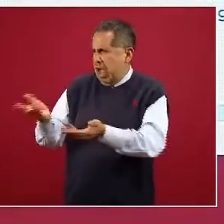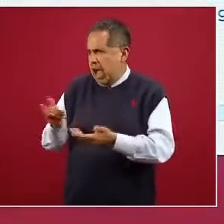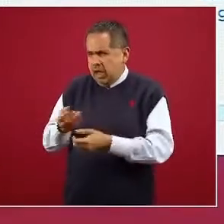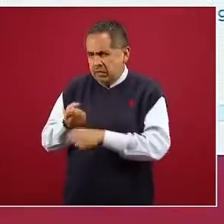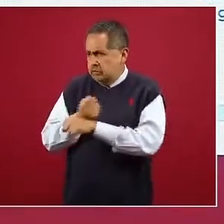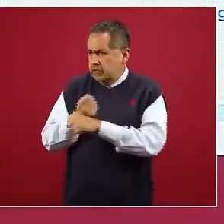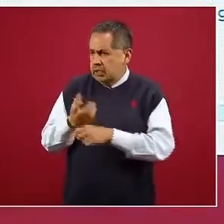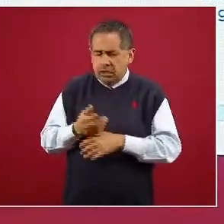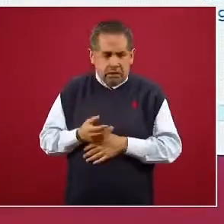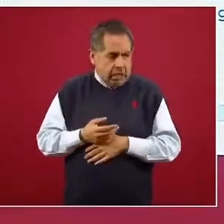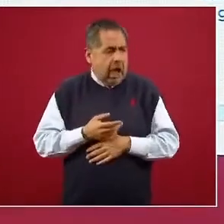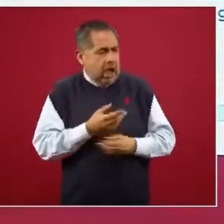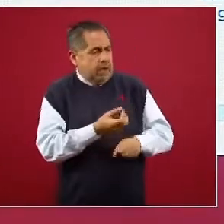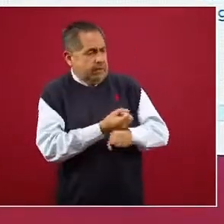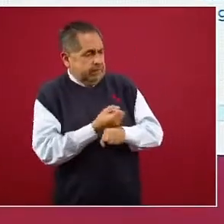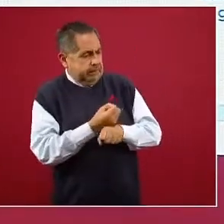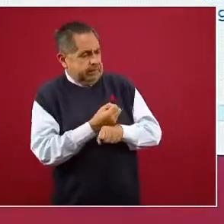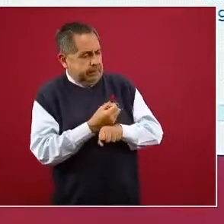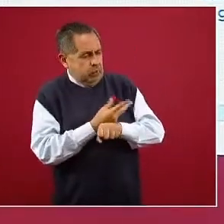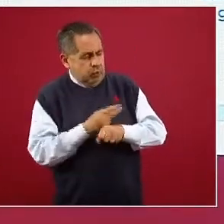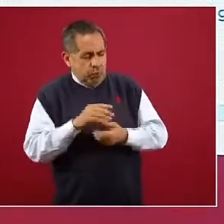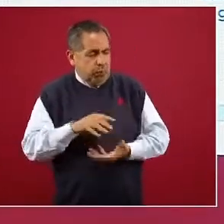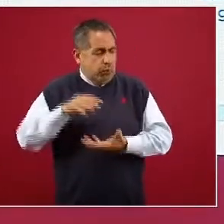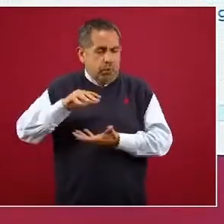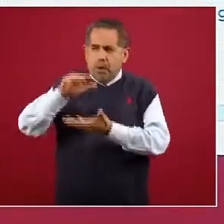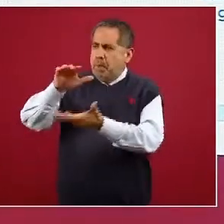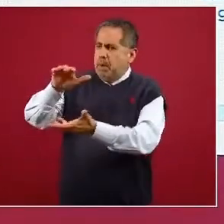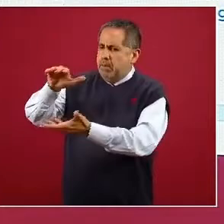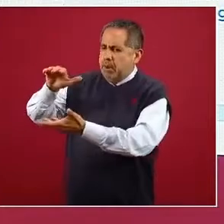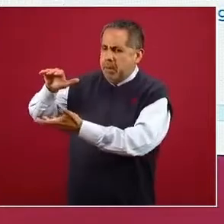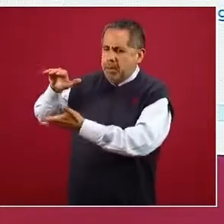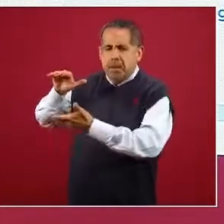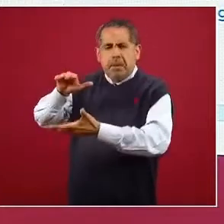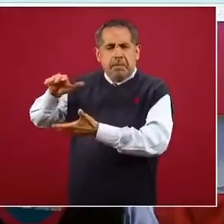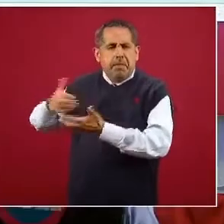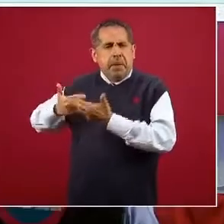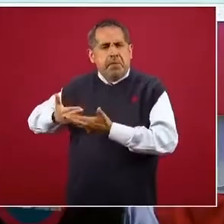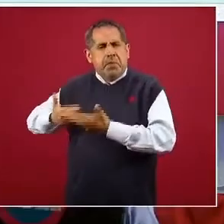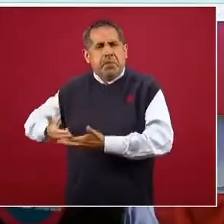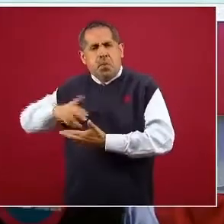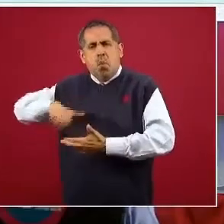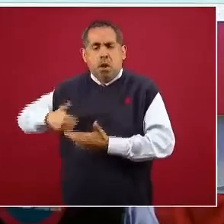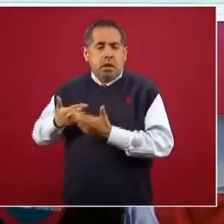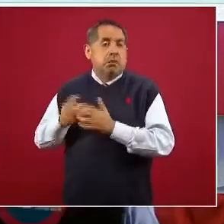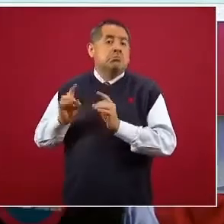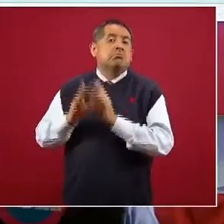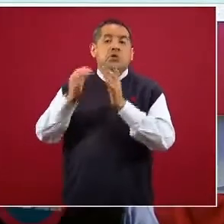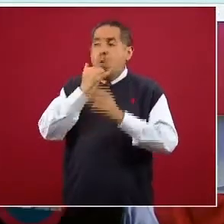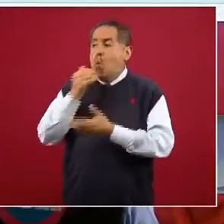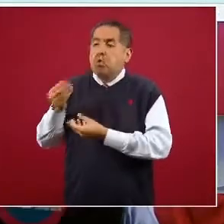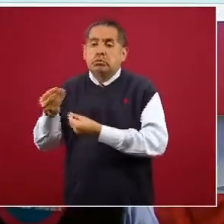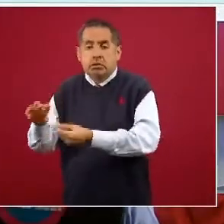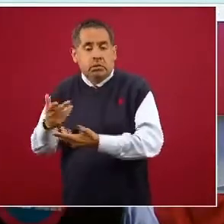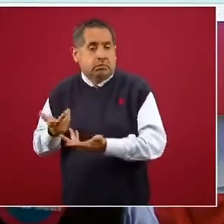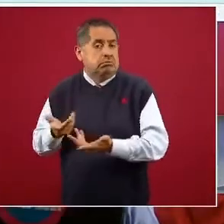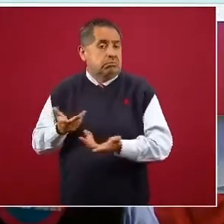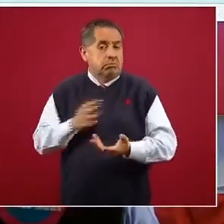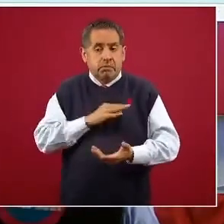la donación voluntaria y altruista de sangre en nuestro país. La siguiente, por favor.